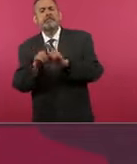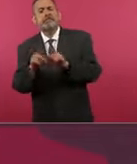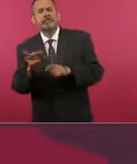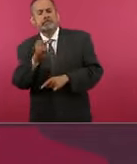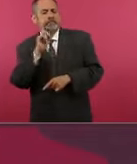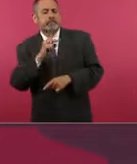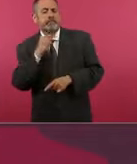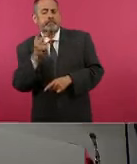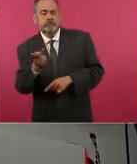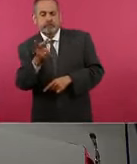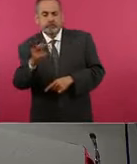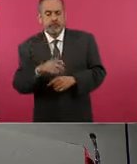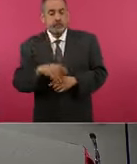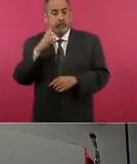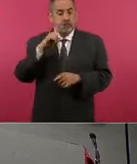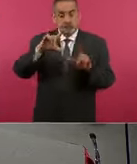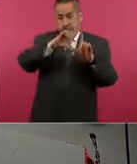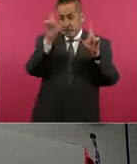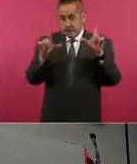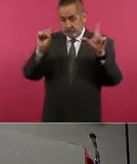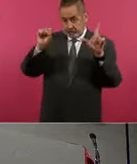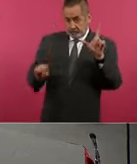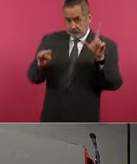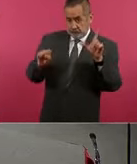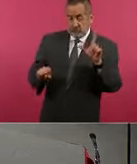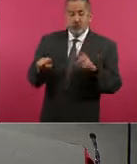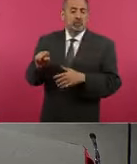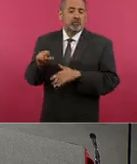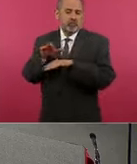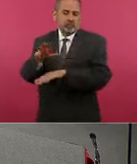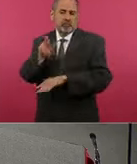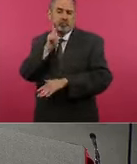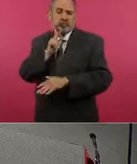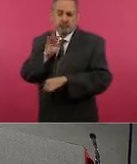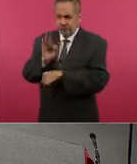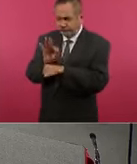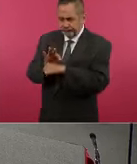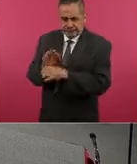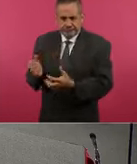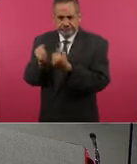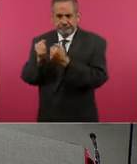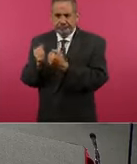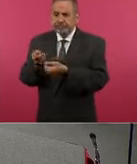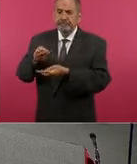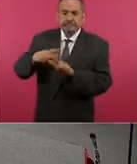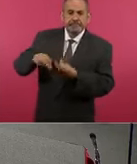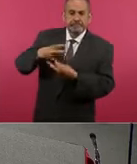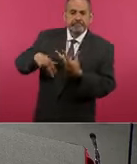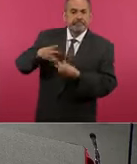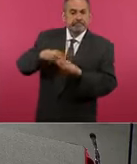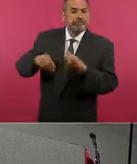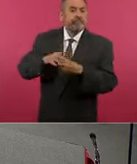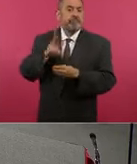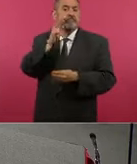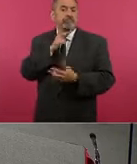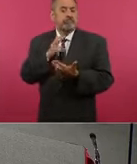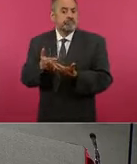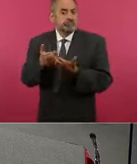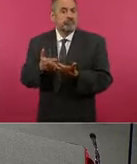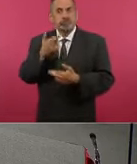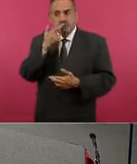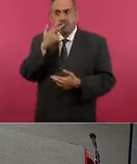El auge petrolero en el sureste debido al proyecto de recuperación del petróleo en México ha traído un incremento en la actividad petrolera en la